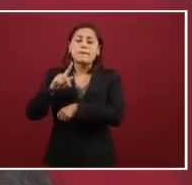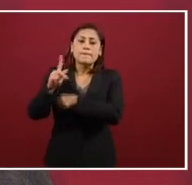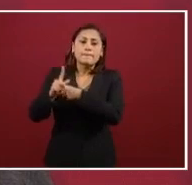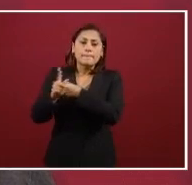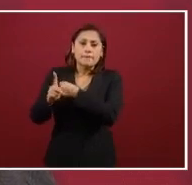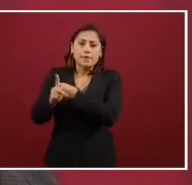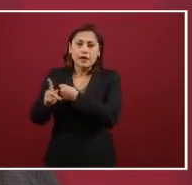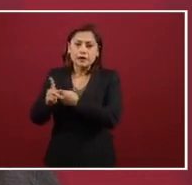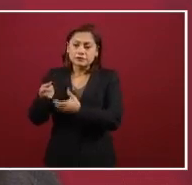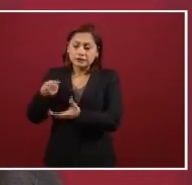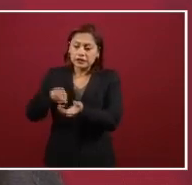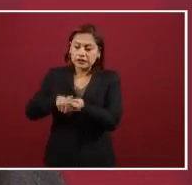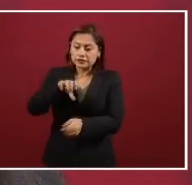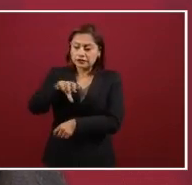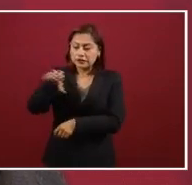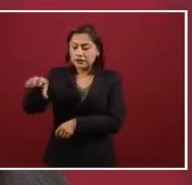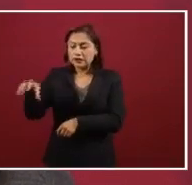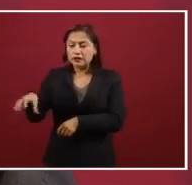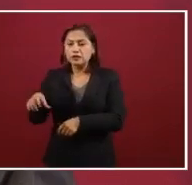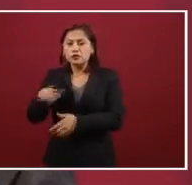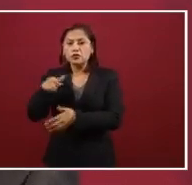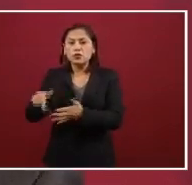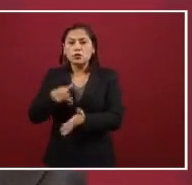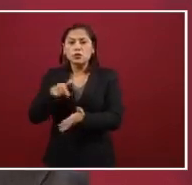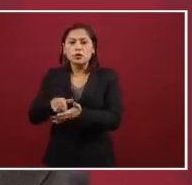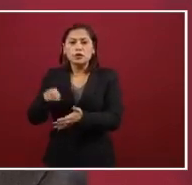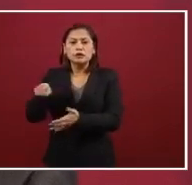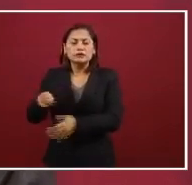de migrantes por razones de pobreza,